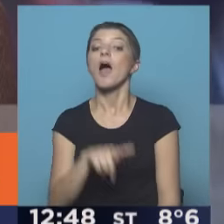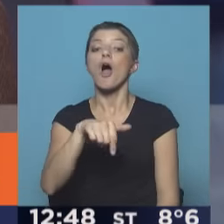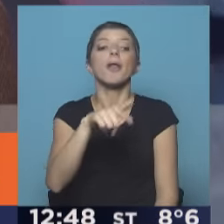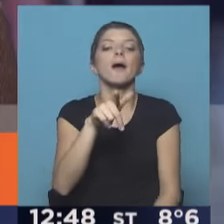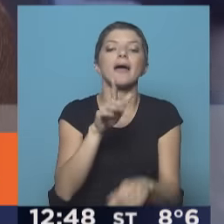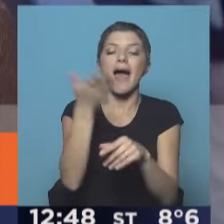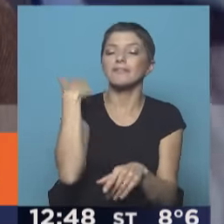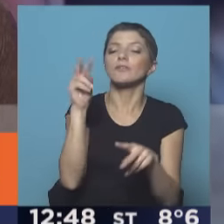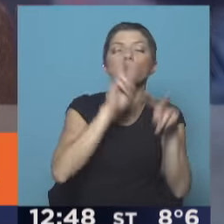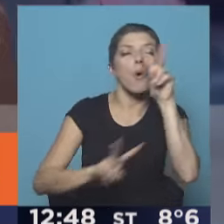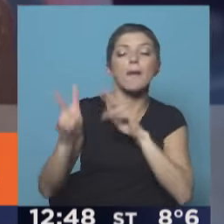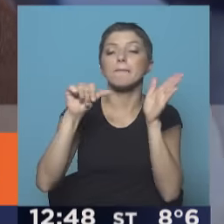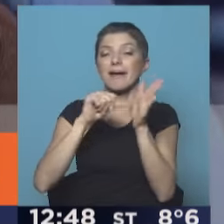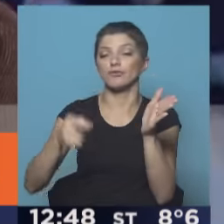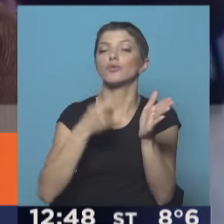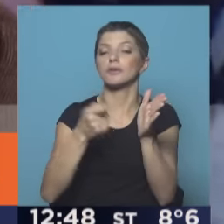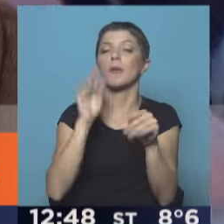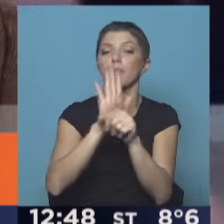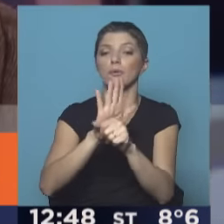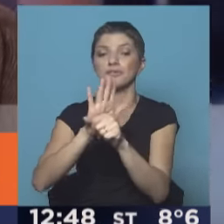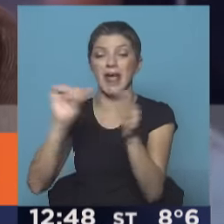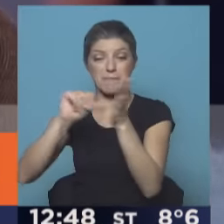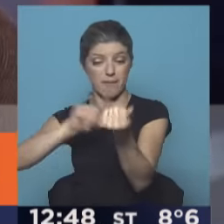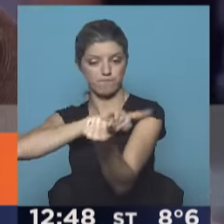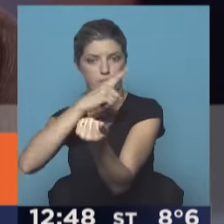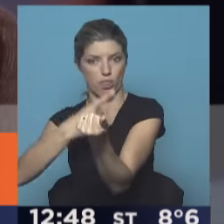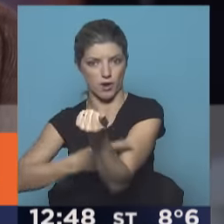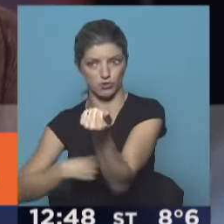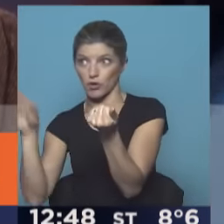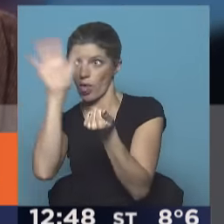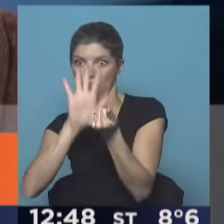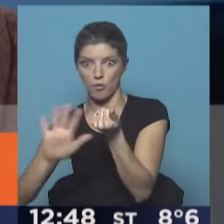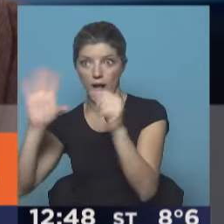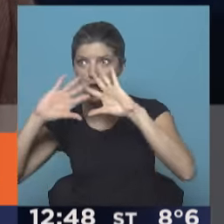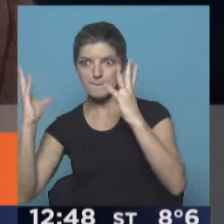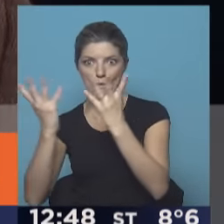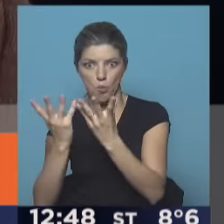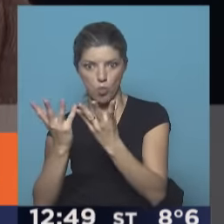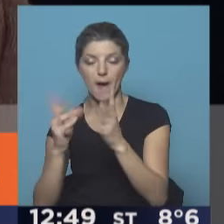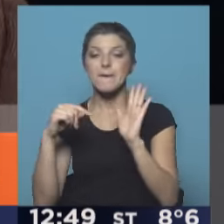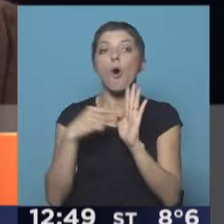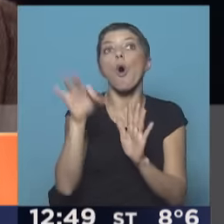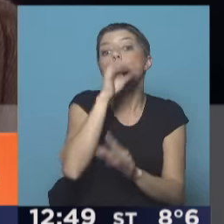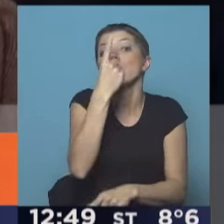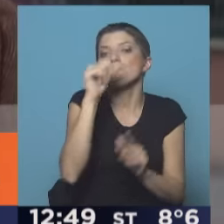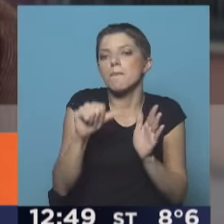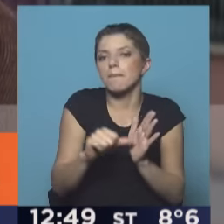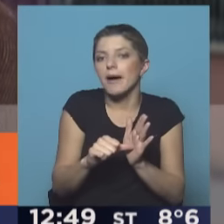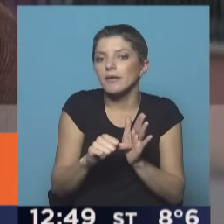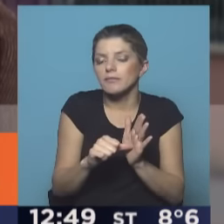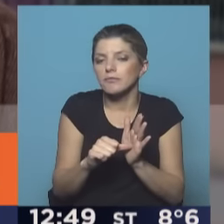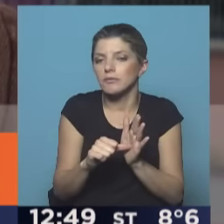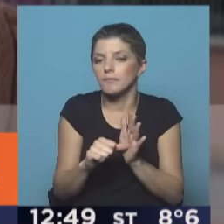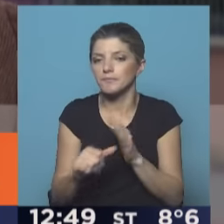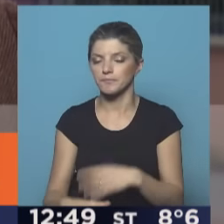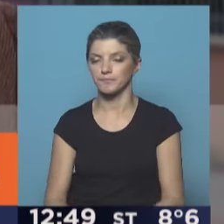como la potencia regional o por lo menos aquel país que levantaba las banderas de los